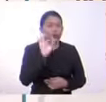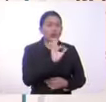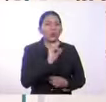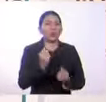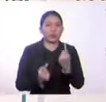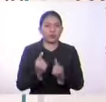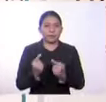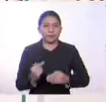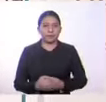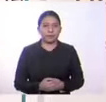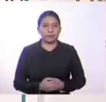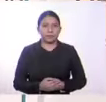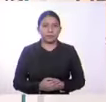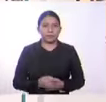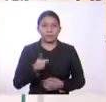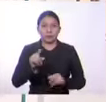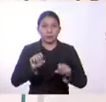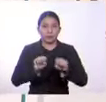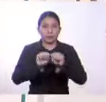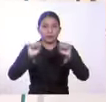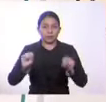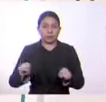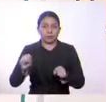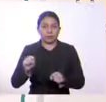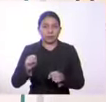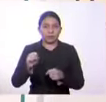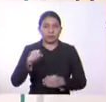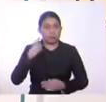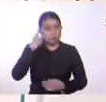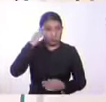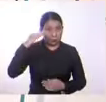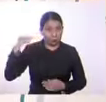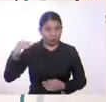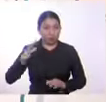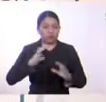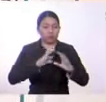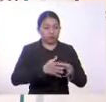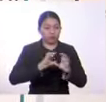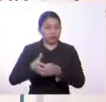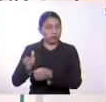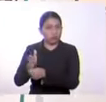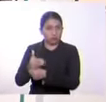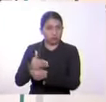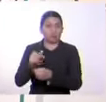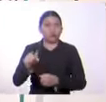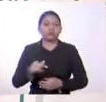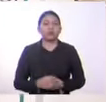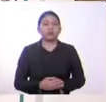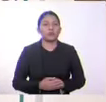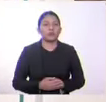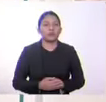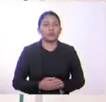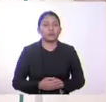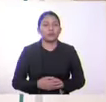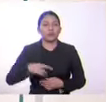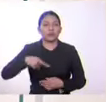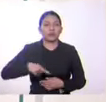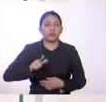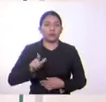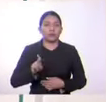de el sistema político es pluralista, se expresa por medio de los partidos políticos, que son el único instrumento para el ejercicio